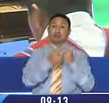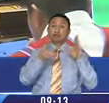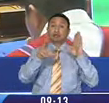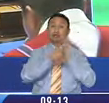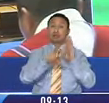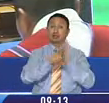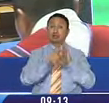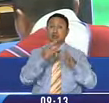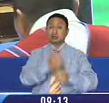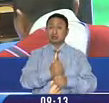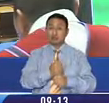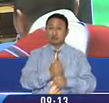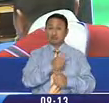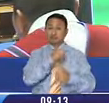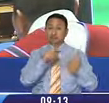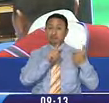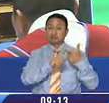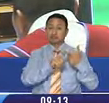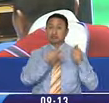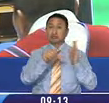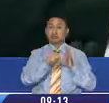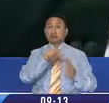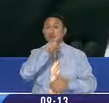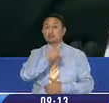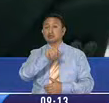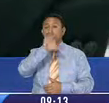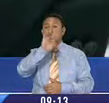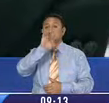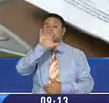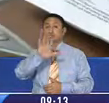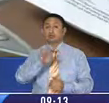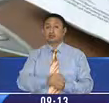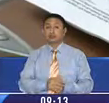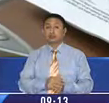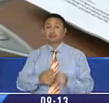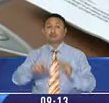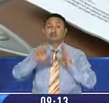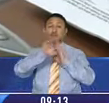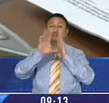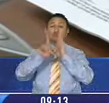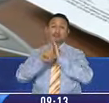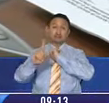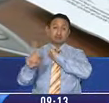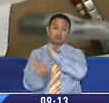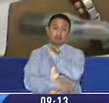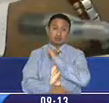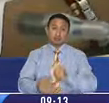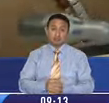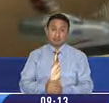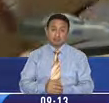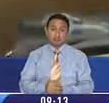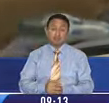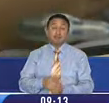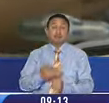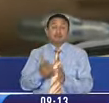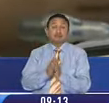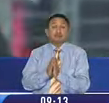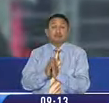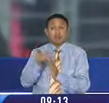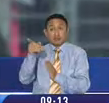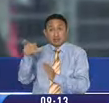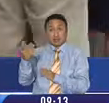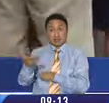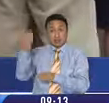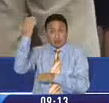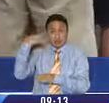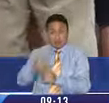de seguridad y una de ellas es el artículo 185 del Código Orgánico Integral Penal. Si bien la extorsión ya se contemplaba